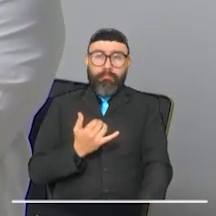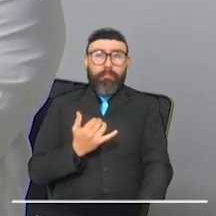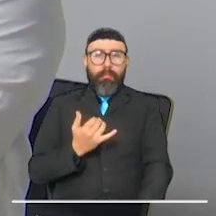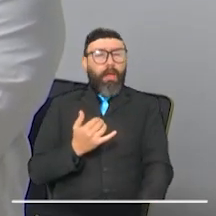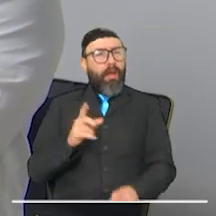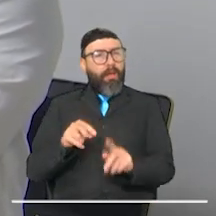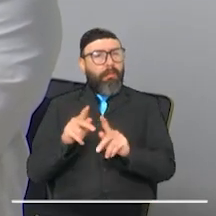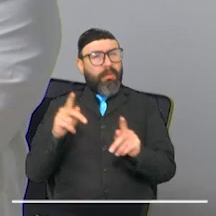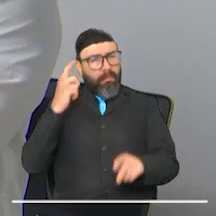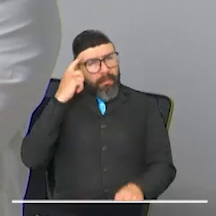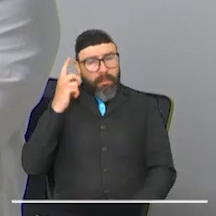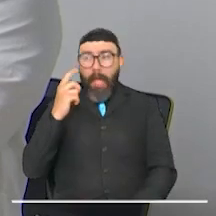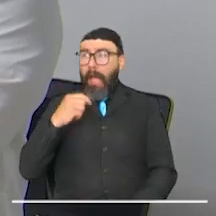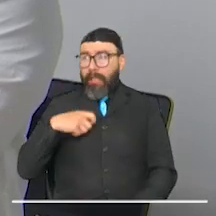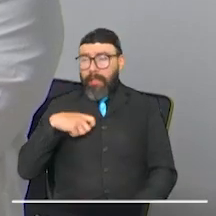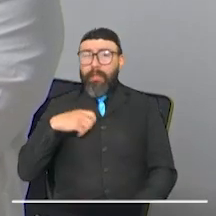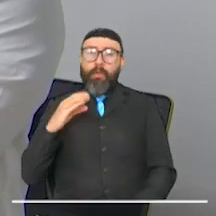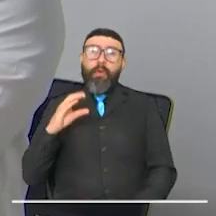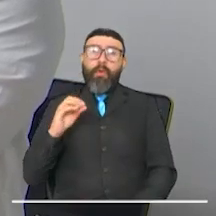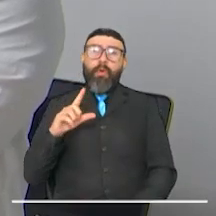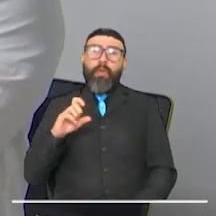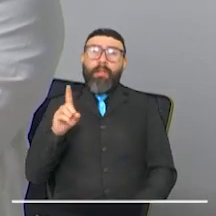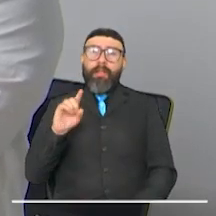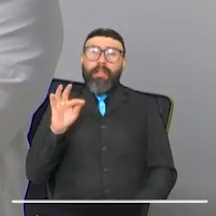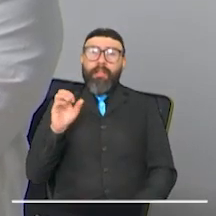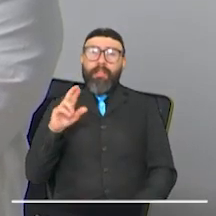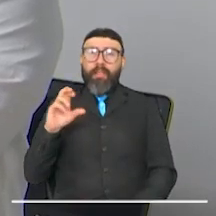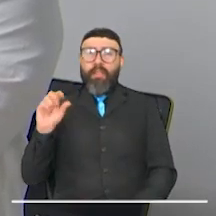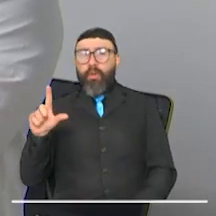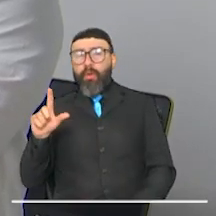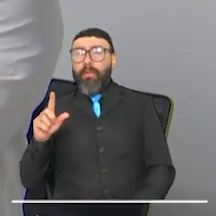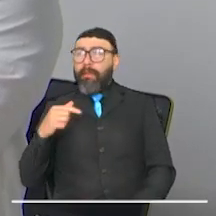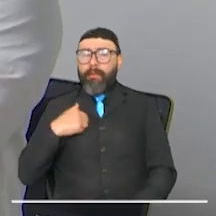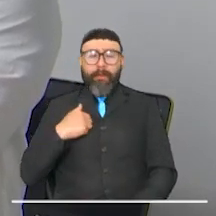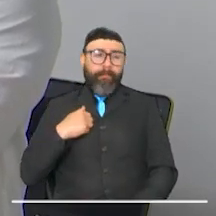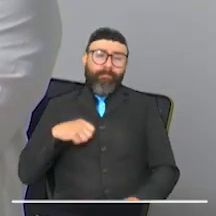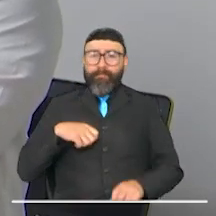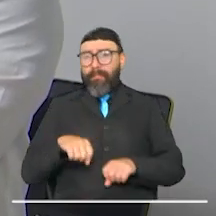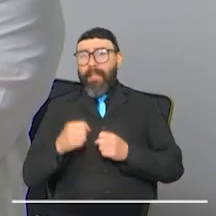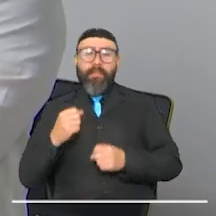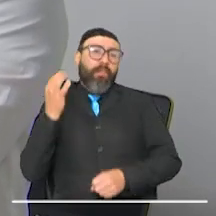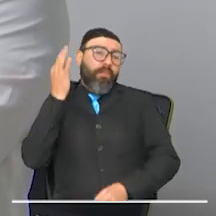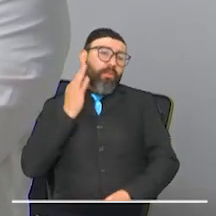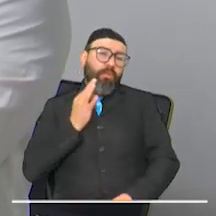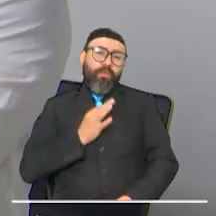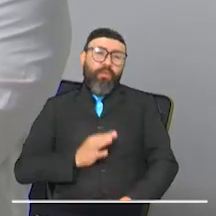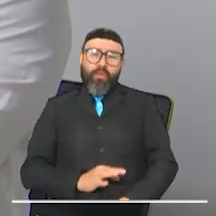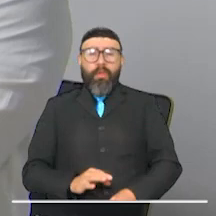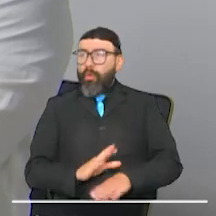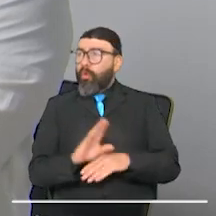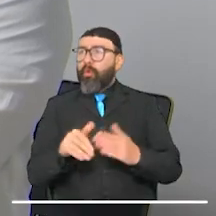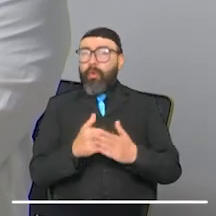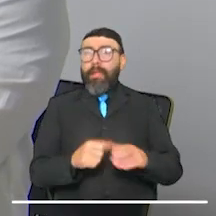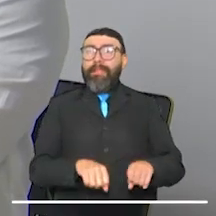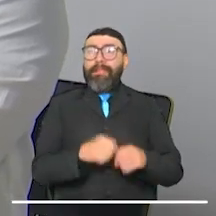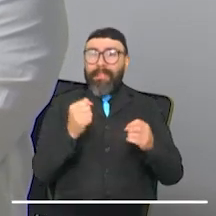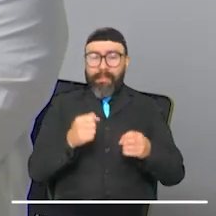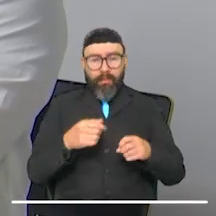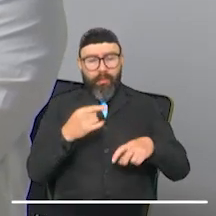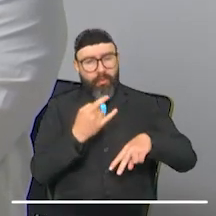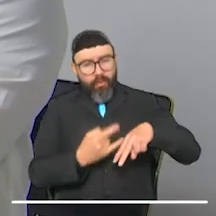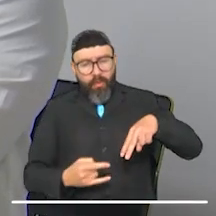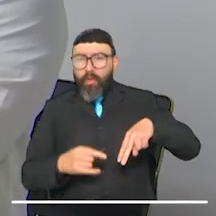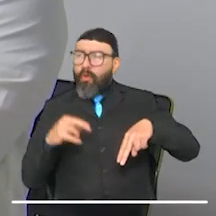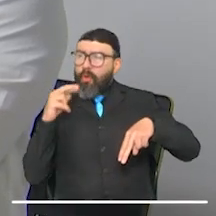que porque tengo el colesterol y triglicéridos se me dañó el sistema circulatorio entonces las venas se me dañaron por eso hablemos de la diferencia